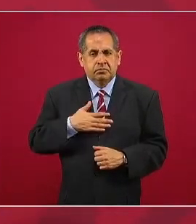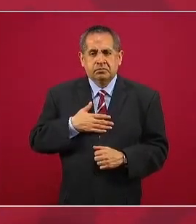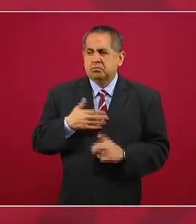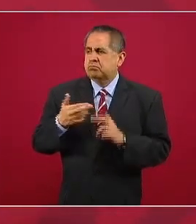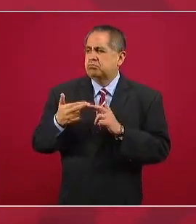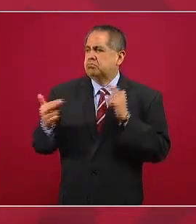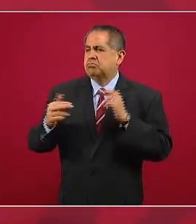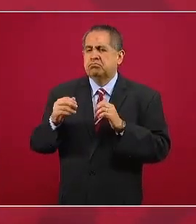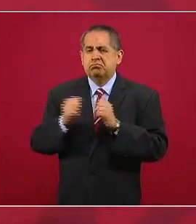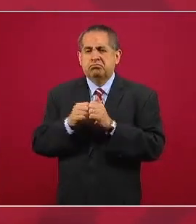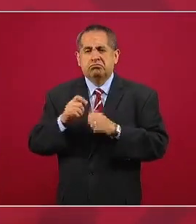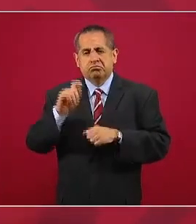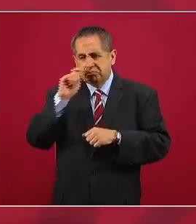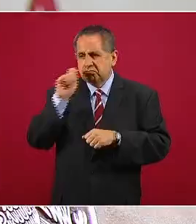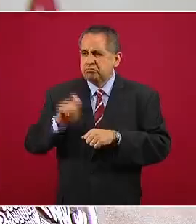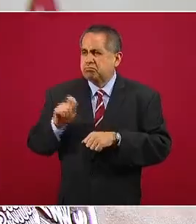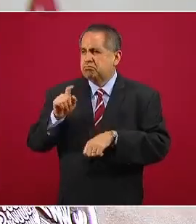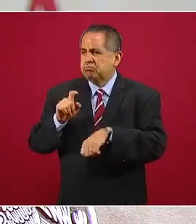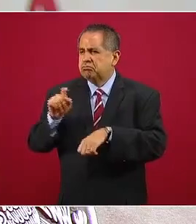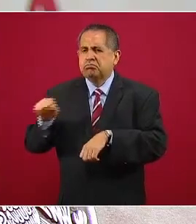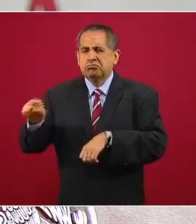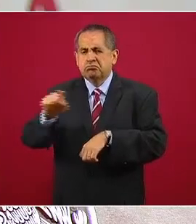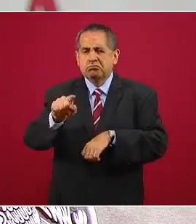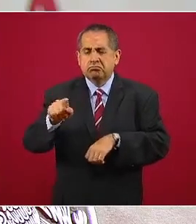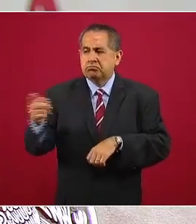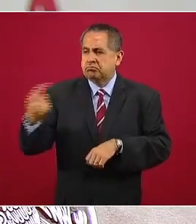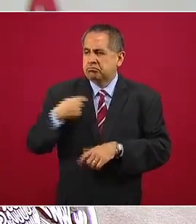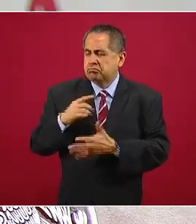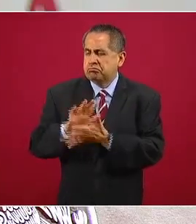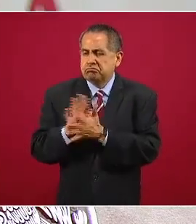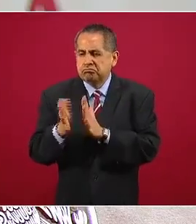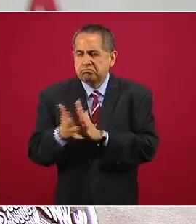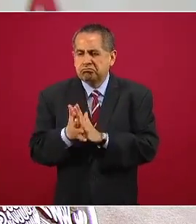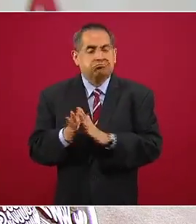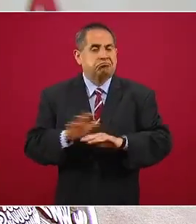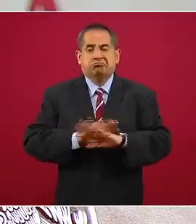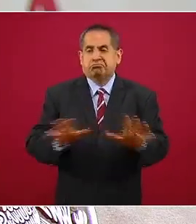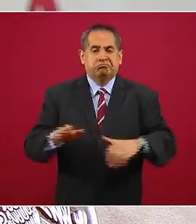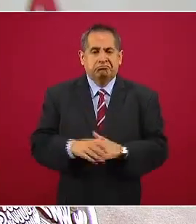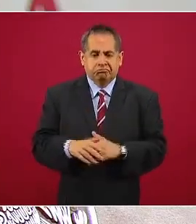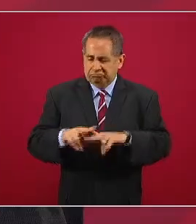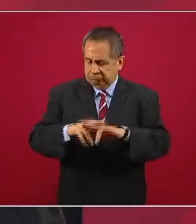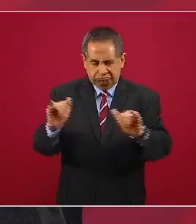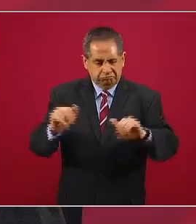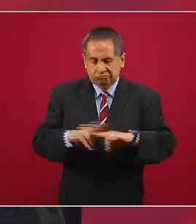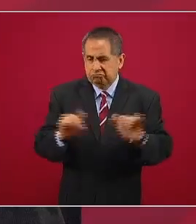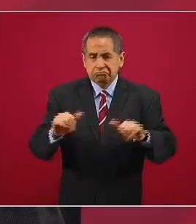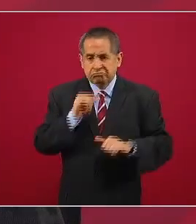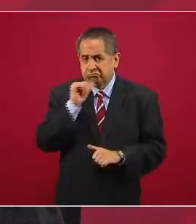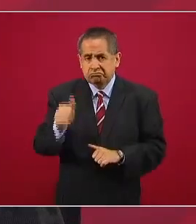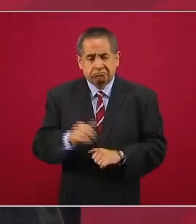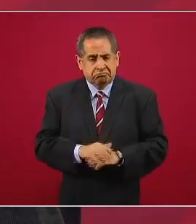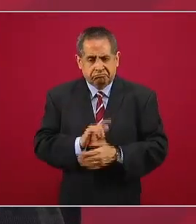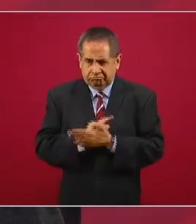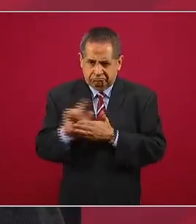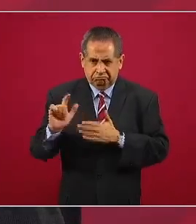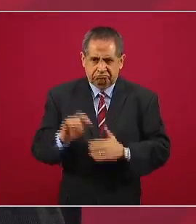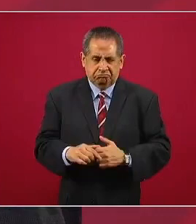relaciones de amistad, pero no de complicidad con nadie.